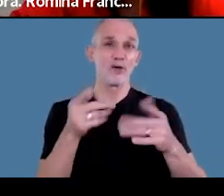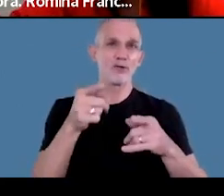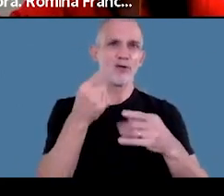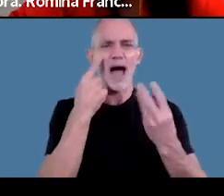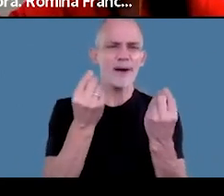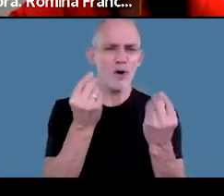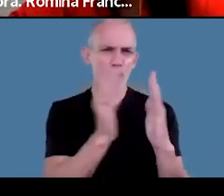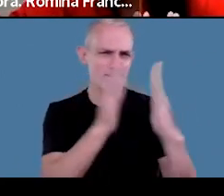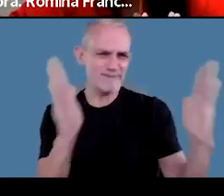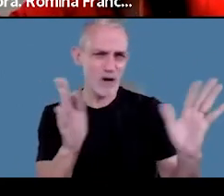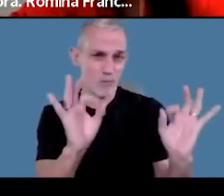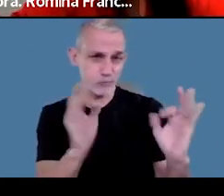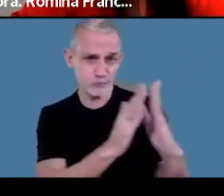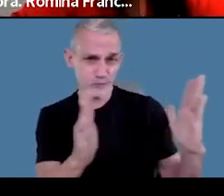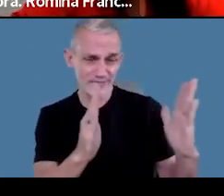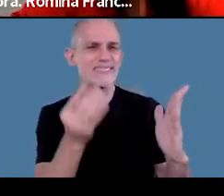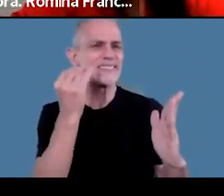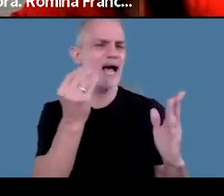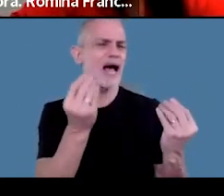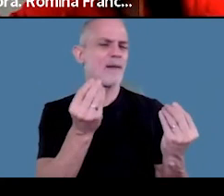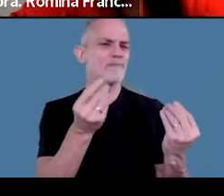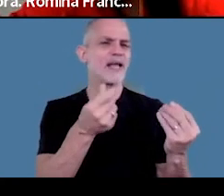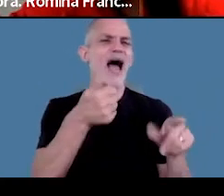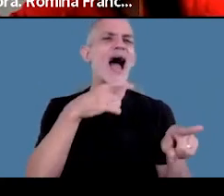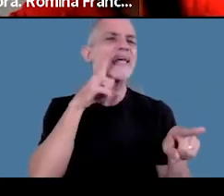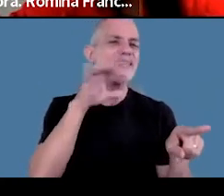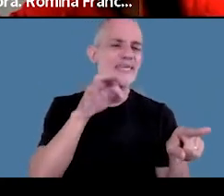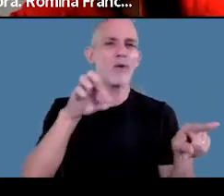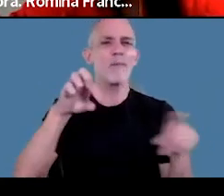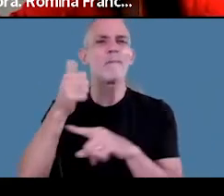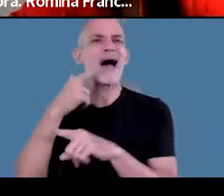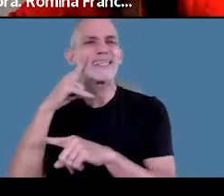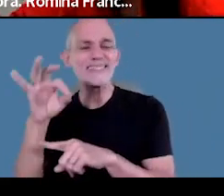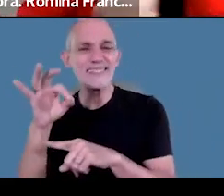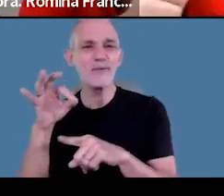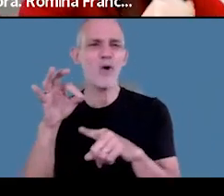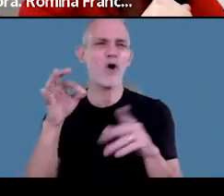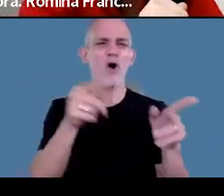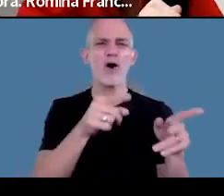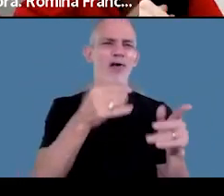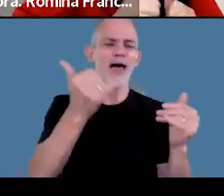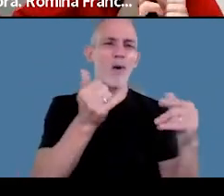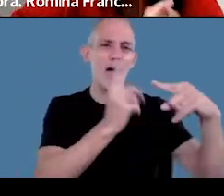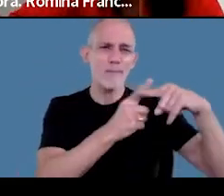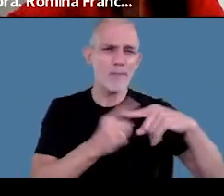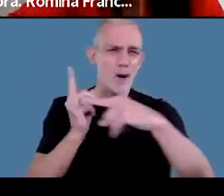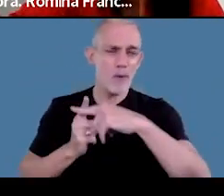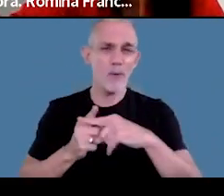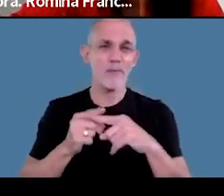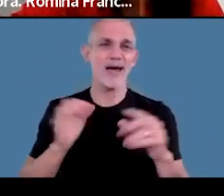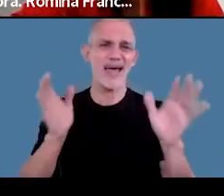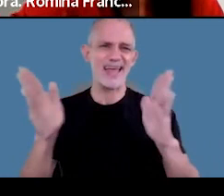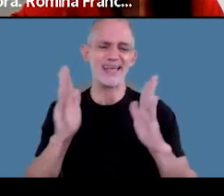tratar es el activo y el pasivo computable del ejercicio anterior, o sea,